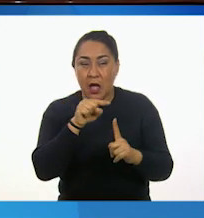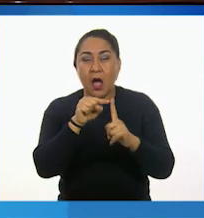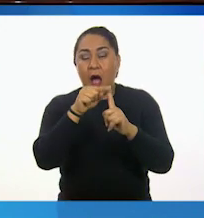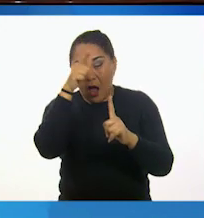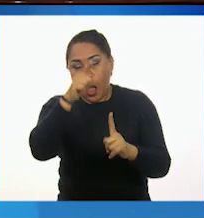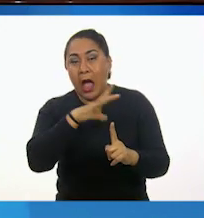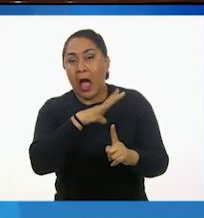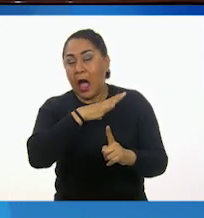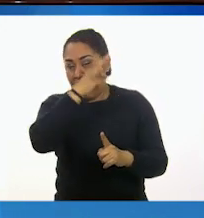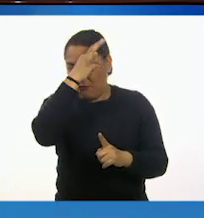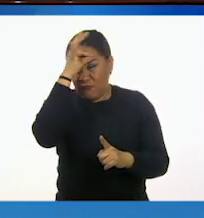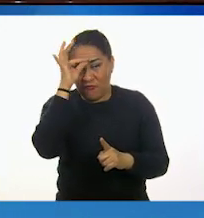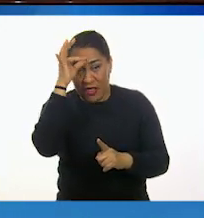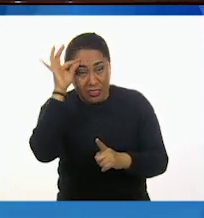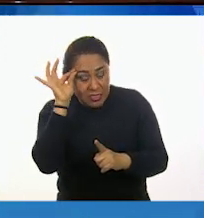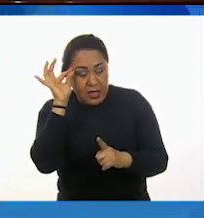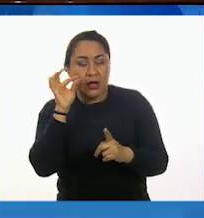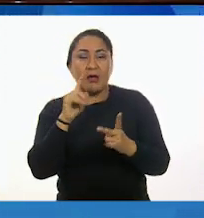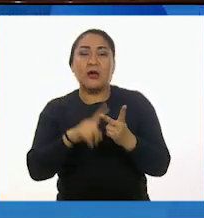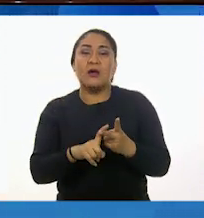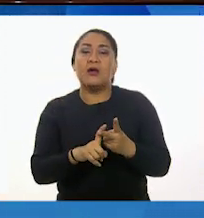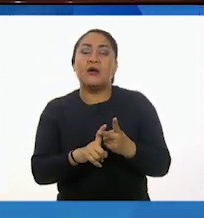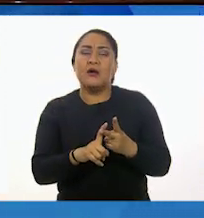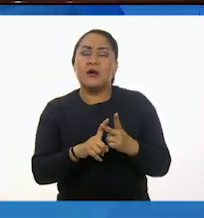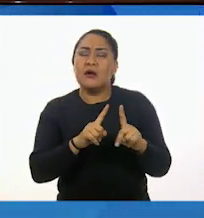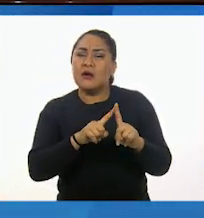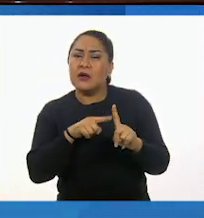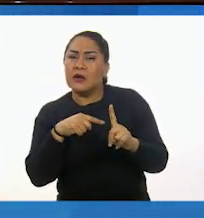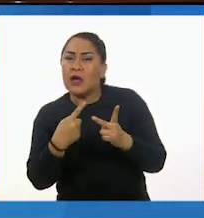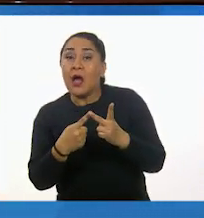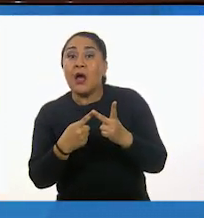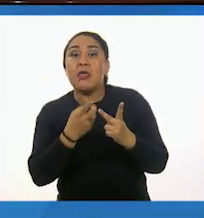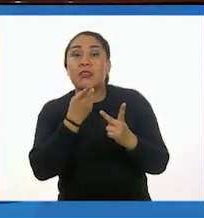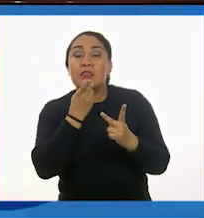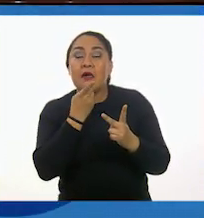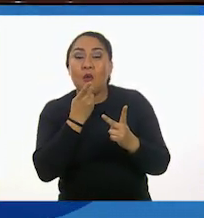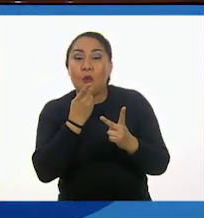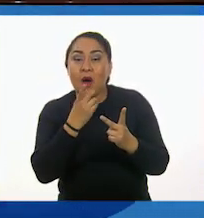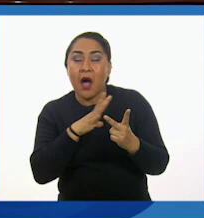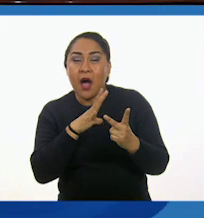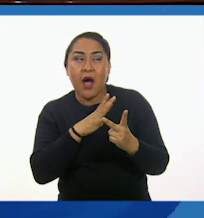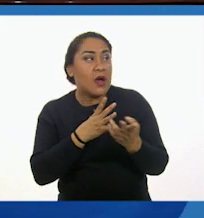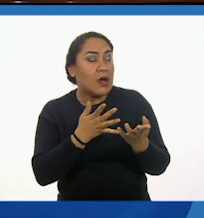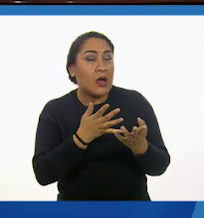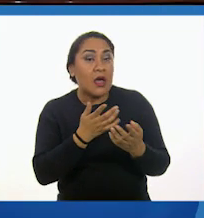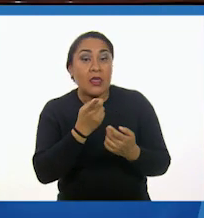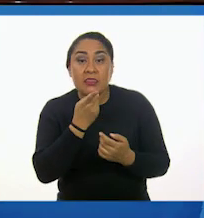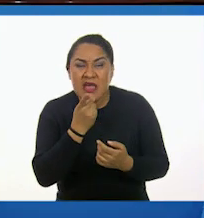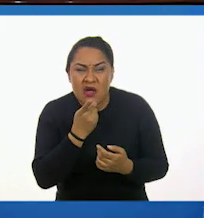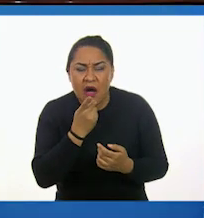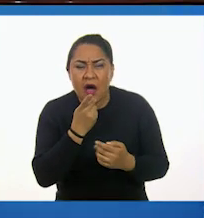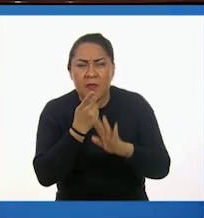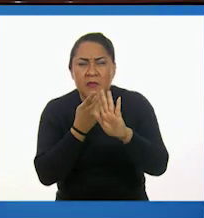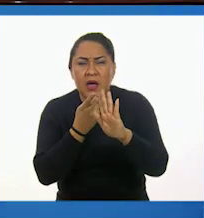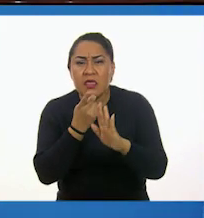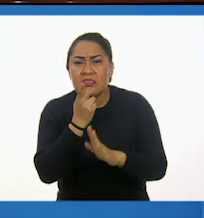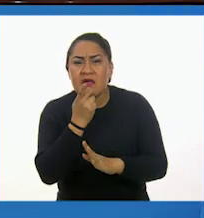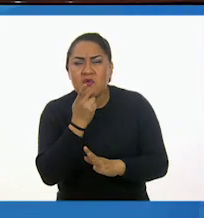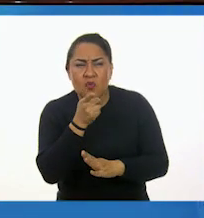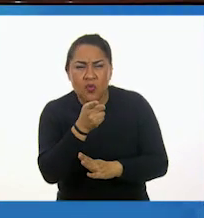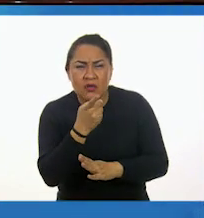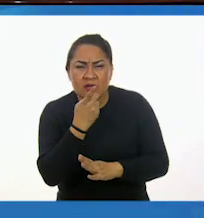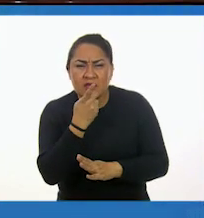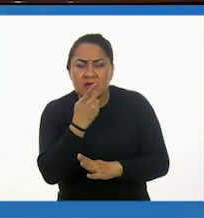Frida Kahlo. Ajá. Y al lado está Diego. ¿Quién? Diego, pero está